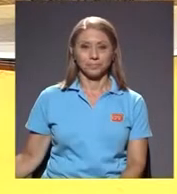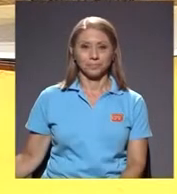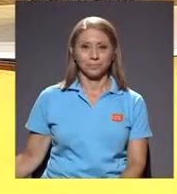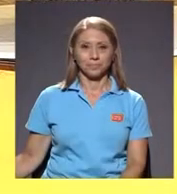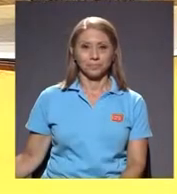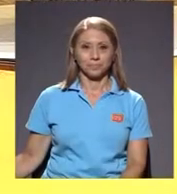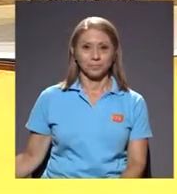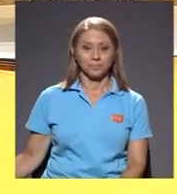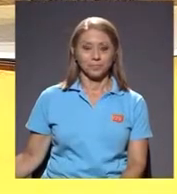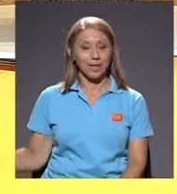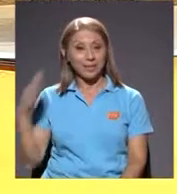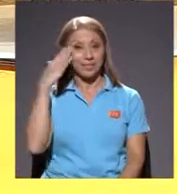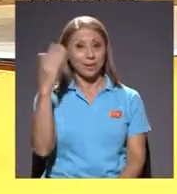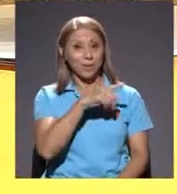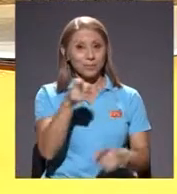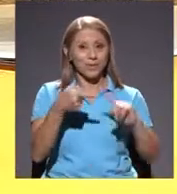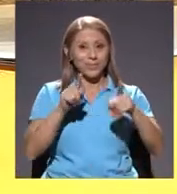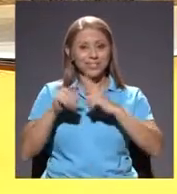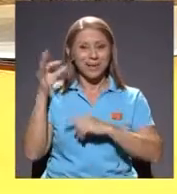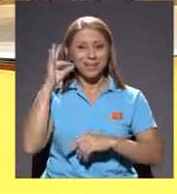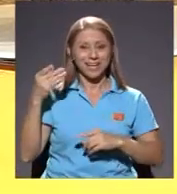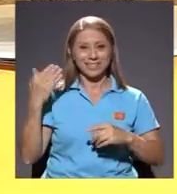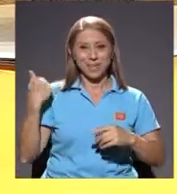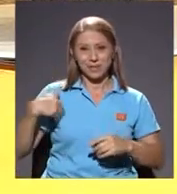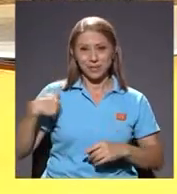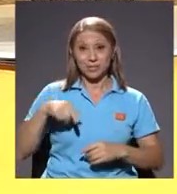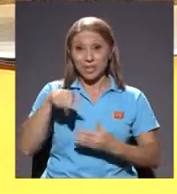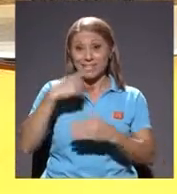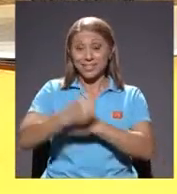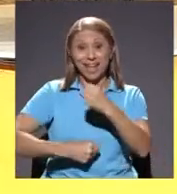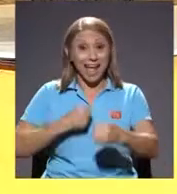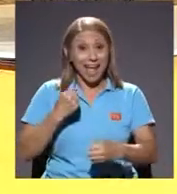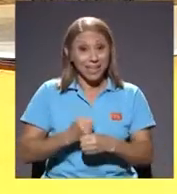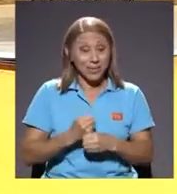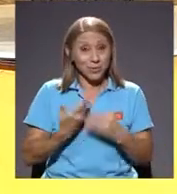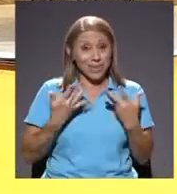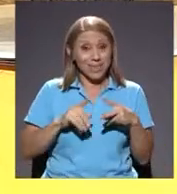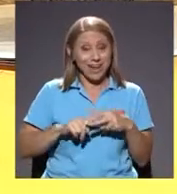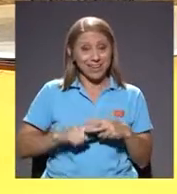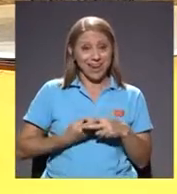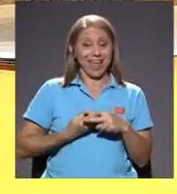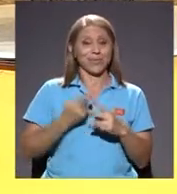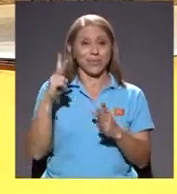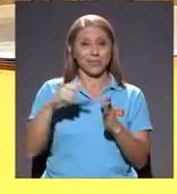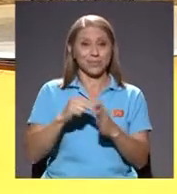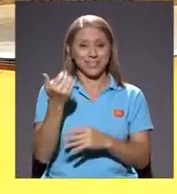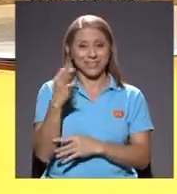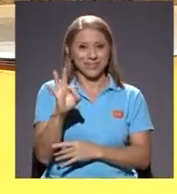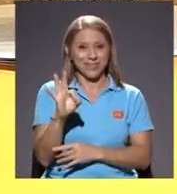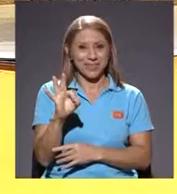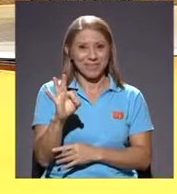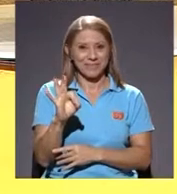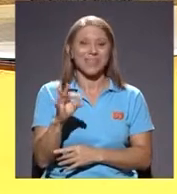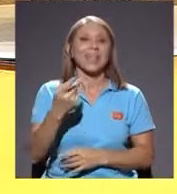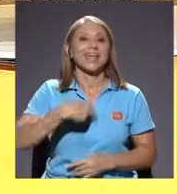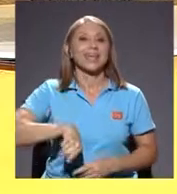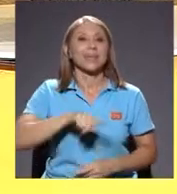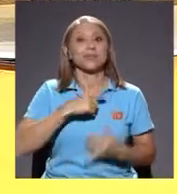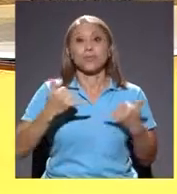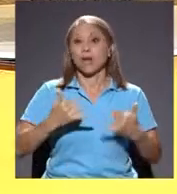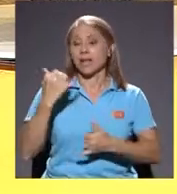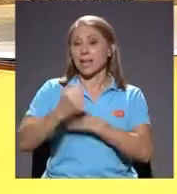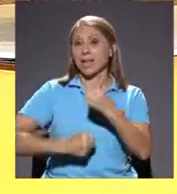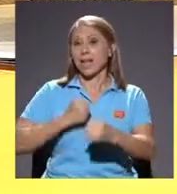los saludamos amigas y amigos en este año que va arrancando de 2019 y que estamos en el año